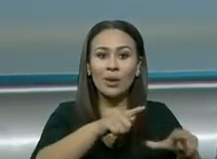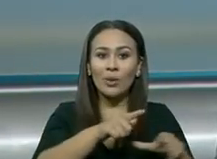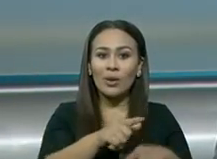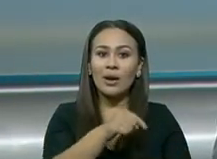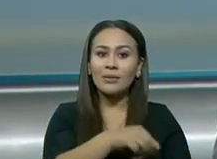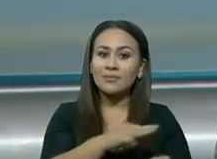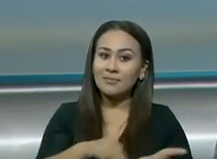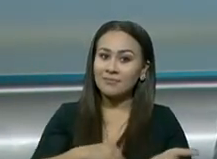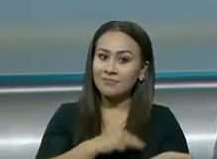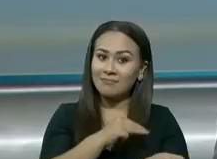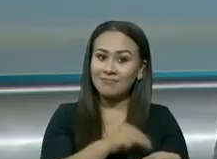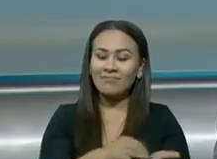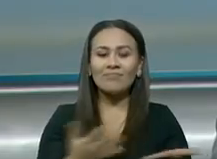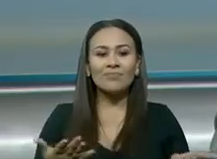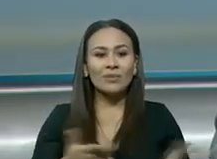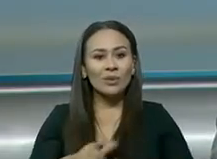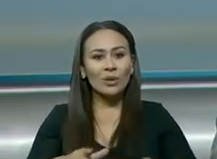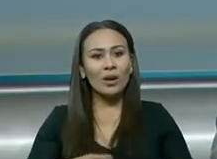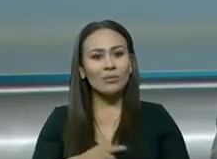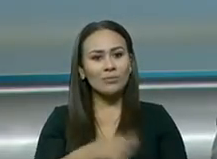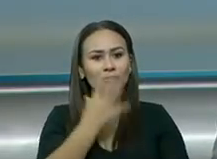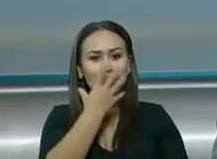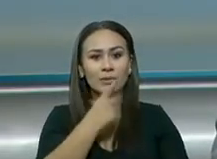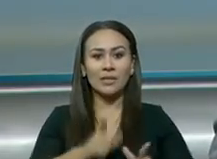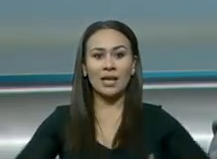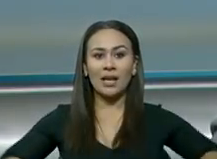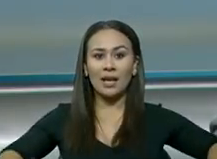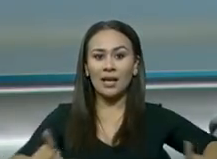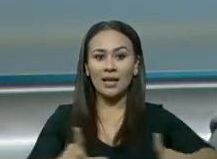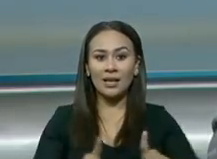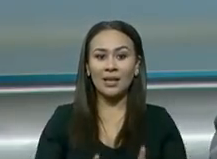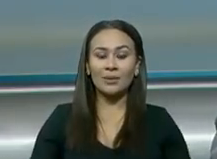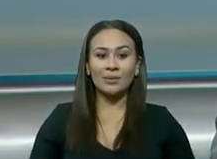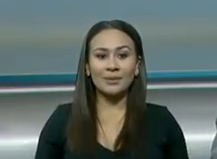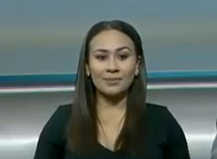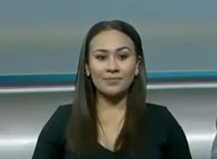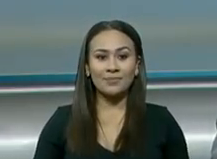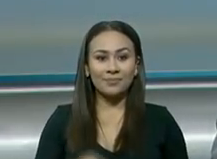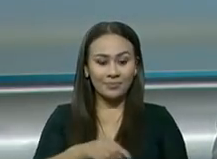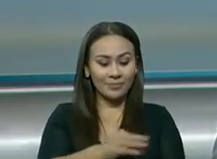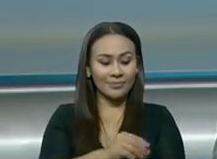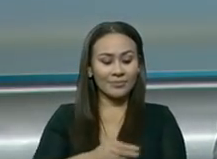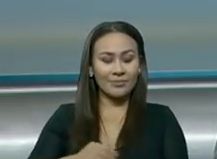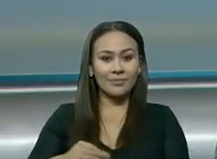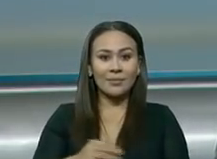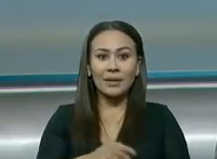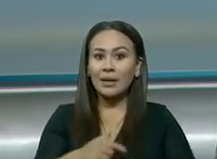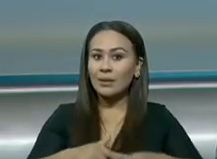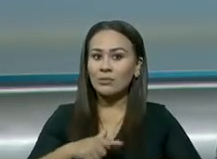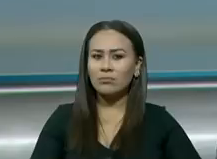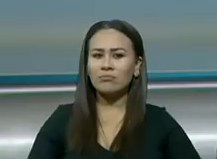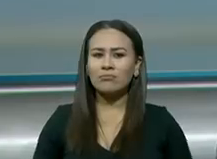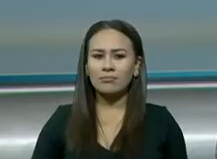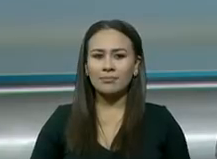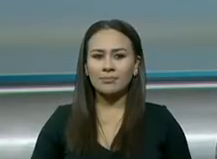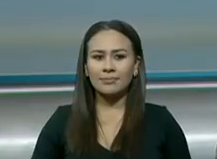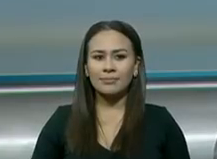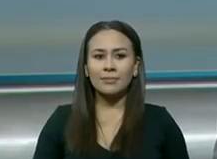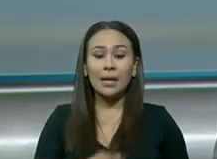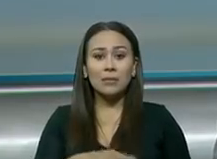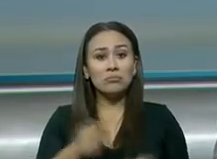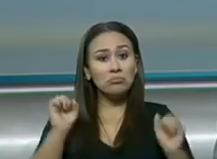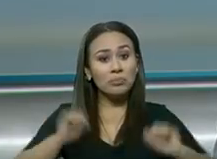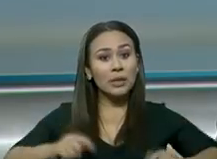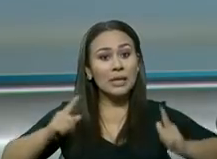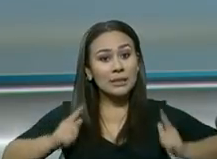Manabí, sitio en el que existe una laguna azufrada. El barro que se encuentra en ese lugar es considerado medicinal